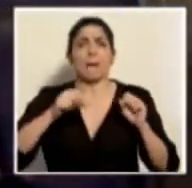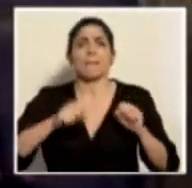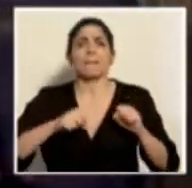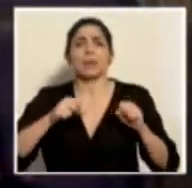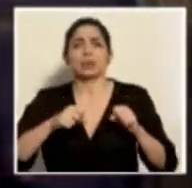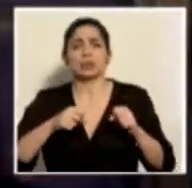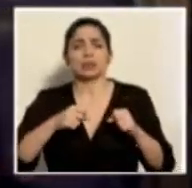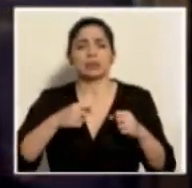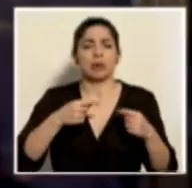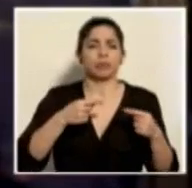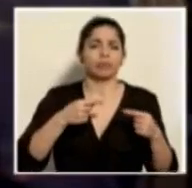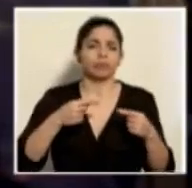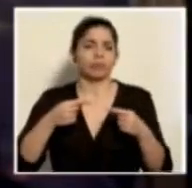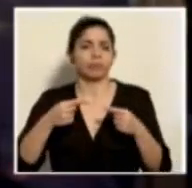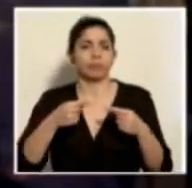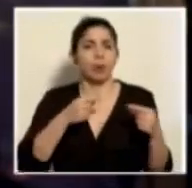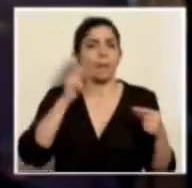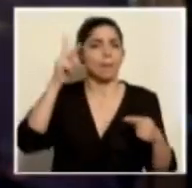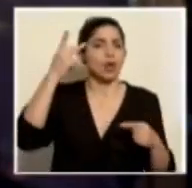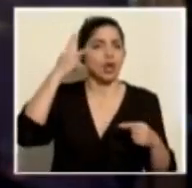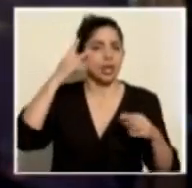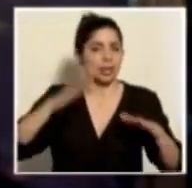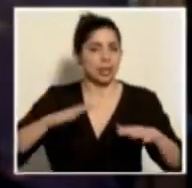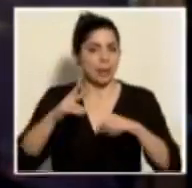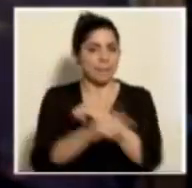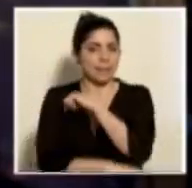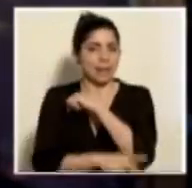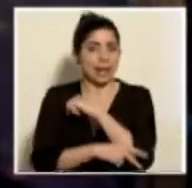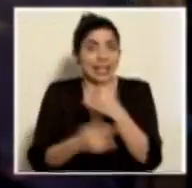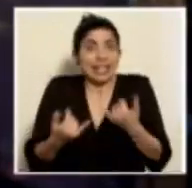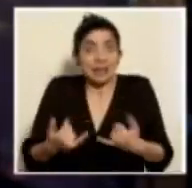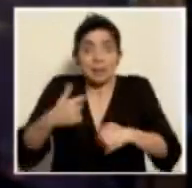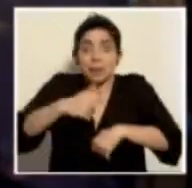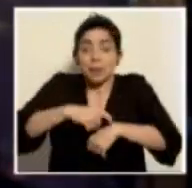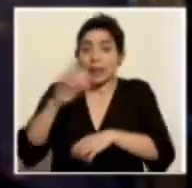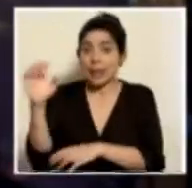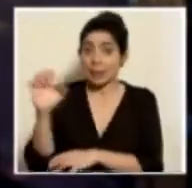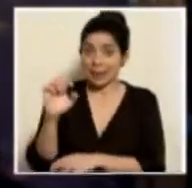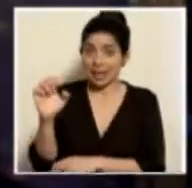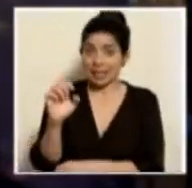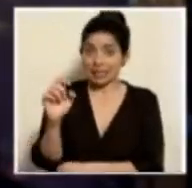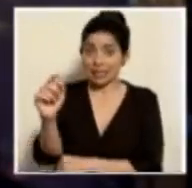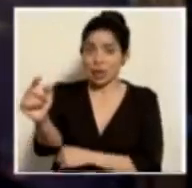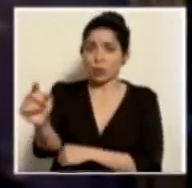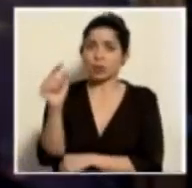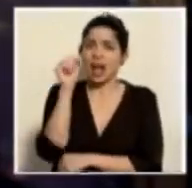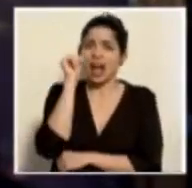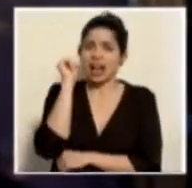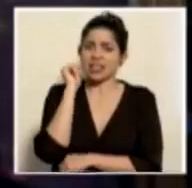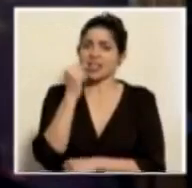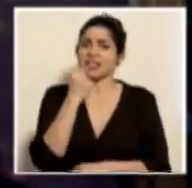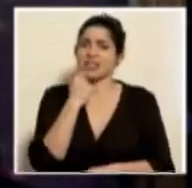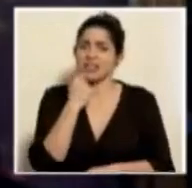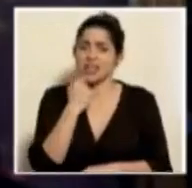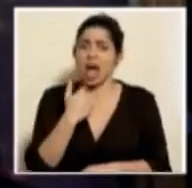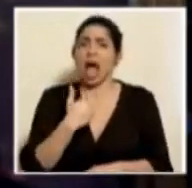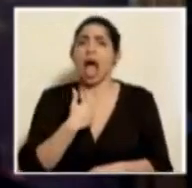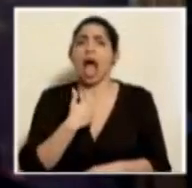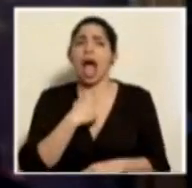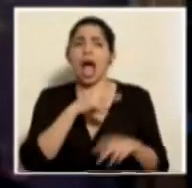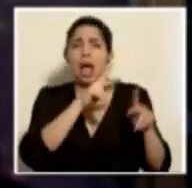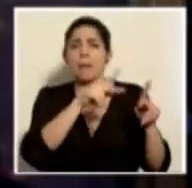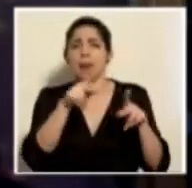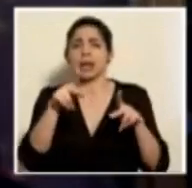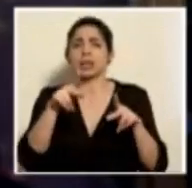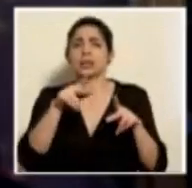roce político en el país en este momento de la emergencia. Usted ayer advirtió que hay una intromisión